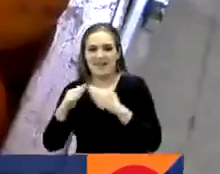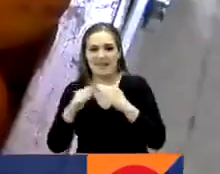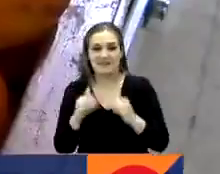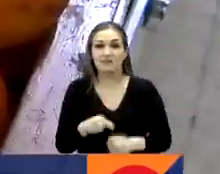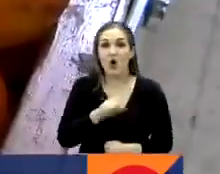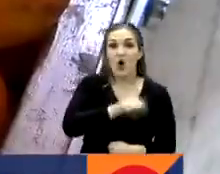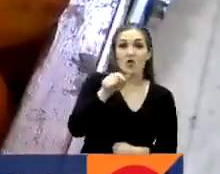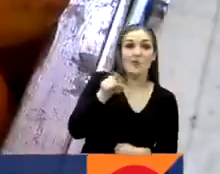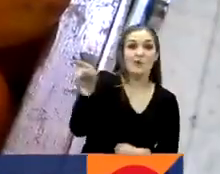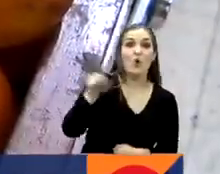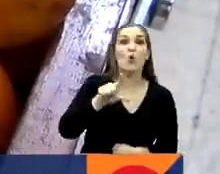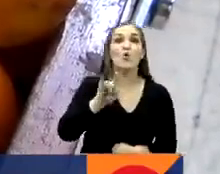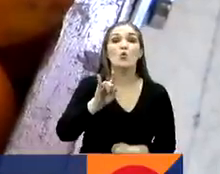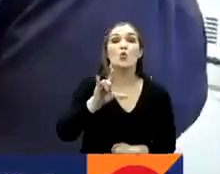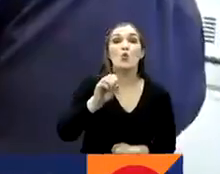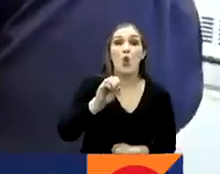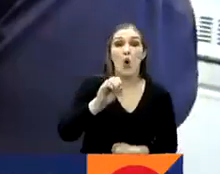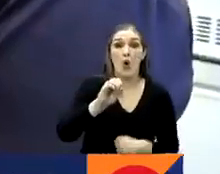de